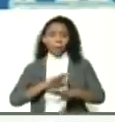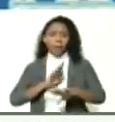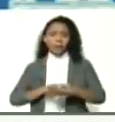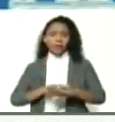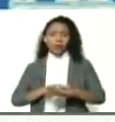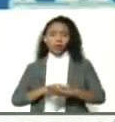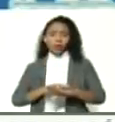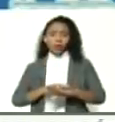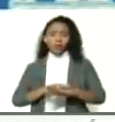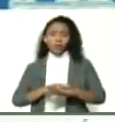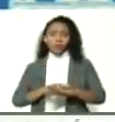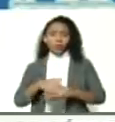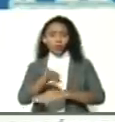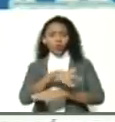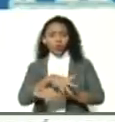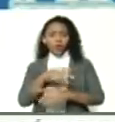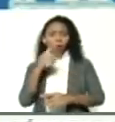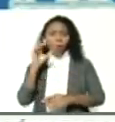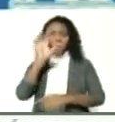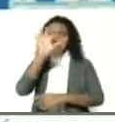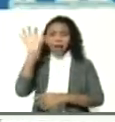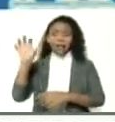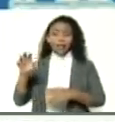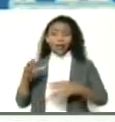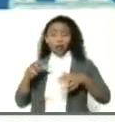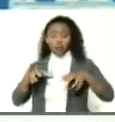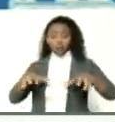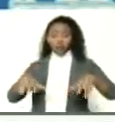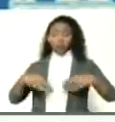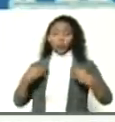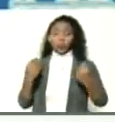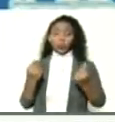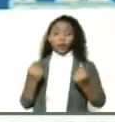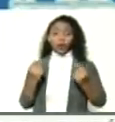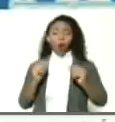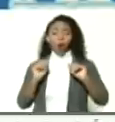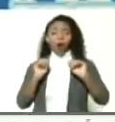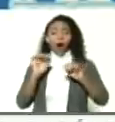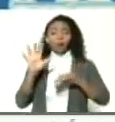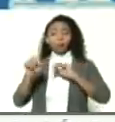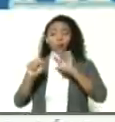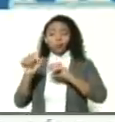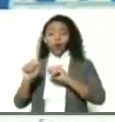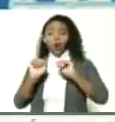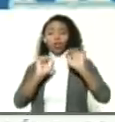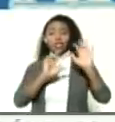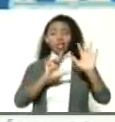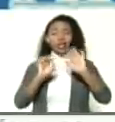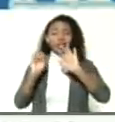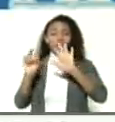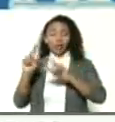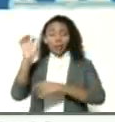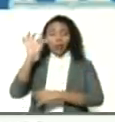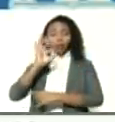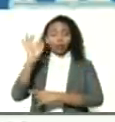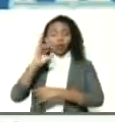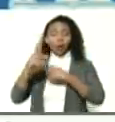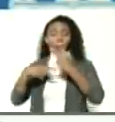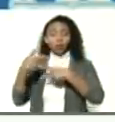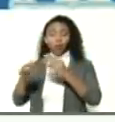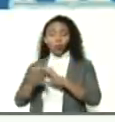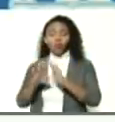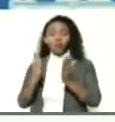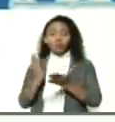ocurriendo, donde los países ricos han acaparado el 87% de la producción